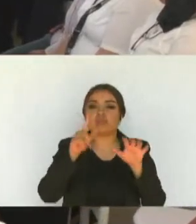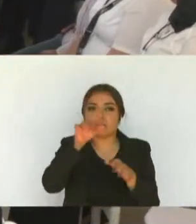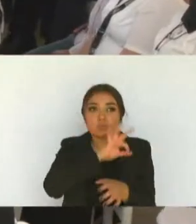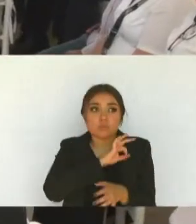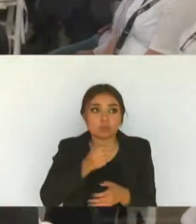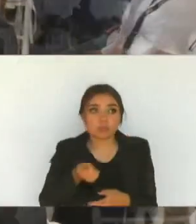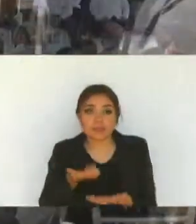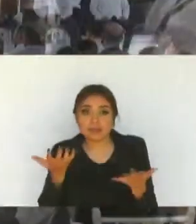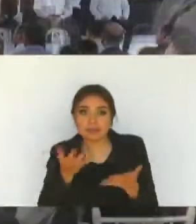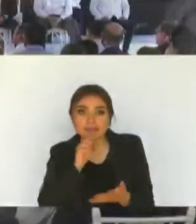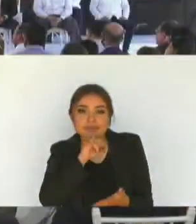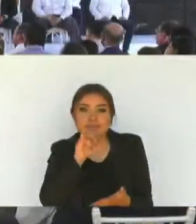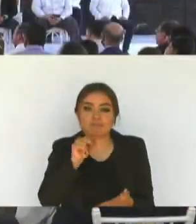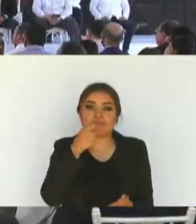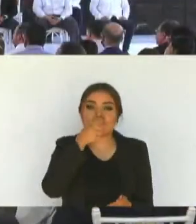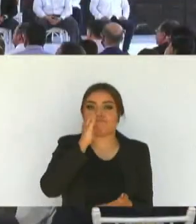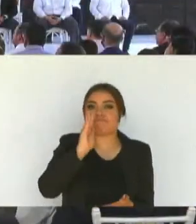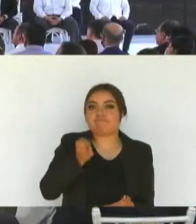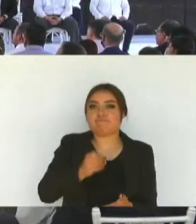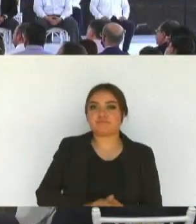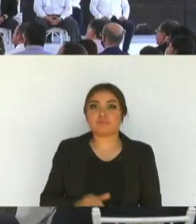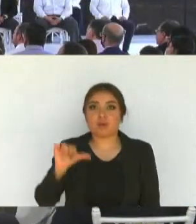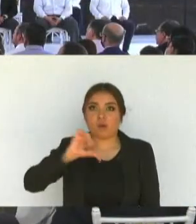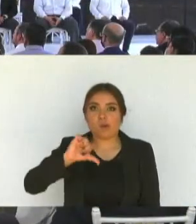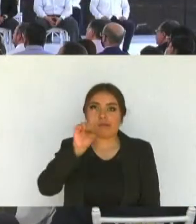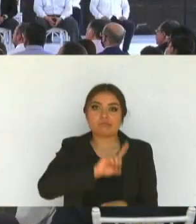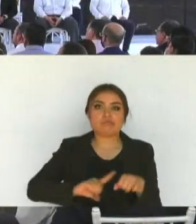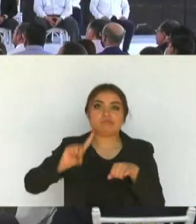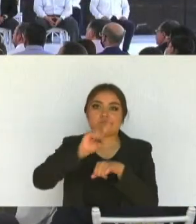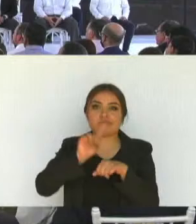eso creo que hoy es un gran día, como lo comentaron.